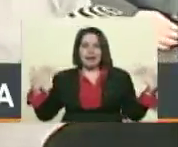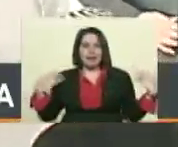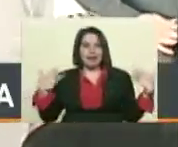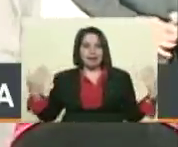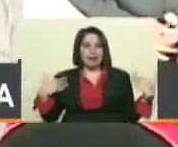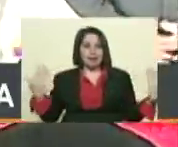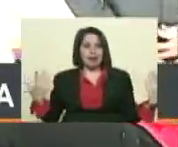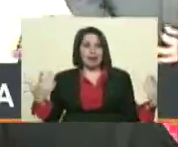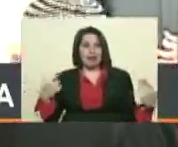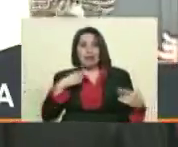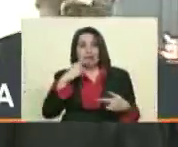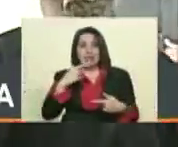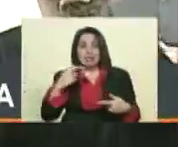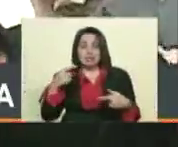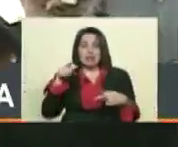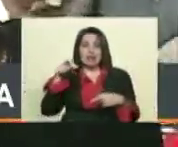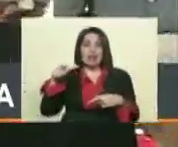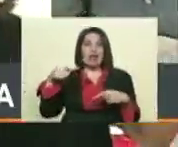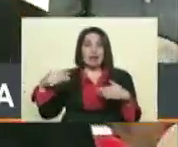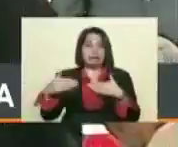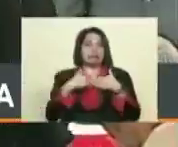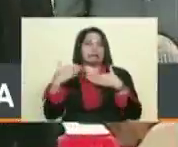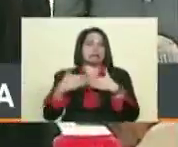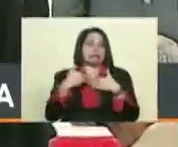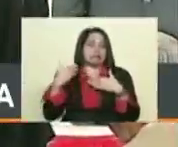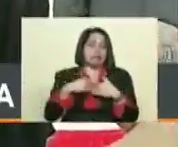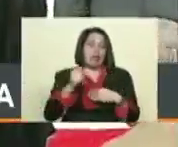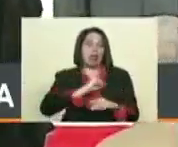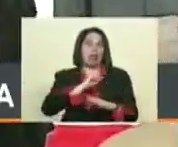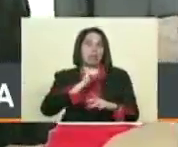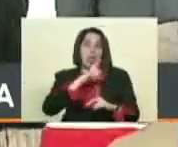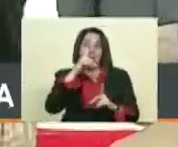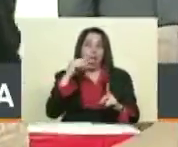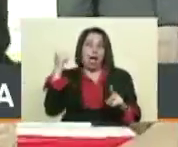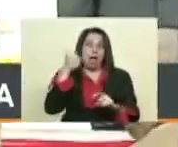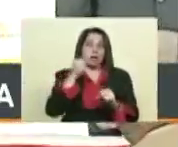miedo a la oligarquía. ¿Verdad? ¿Cuántos años en batalla?